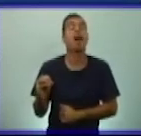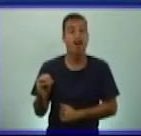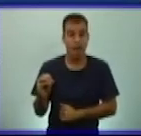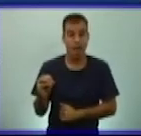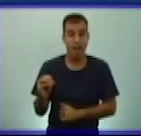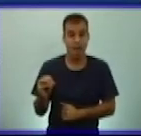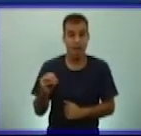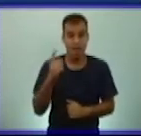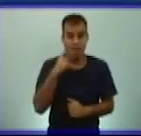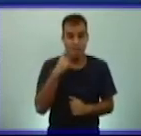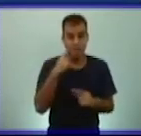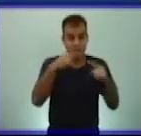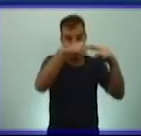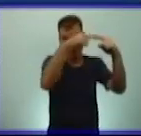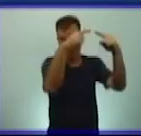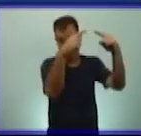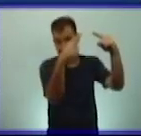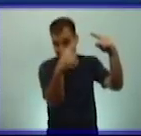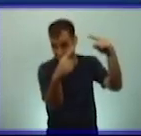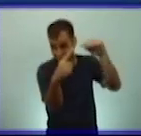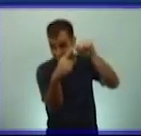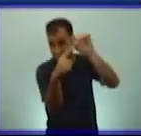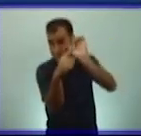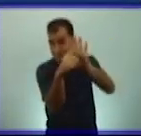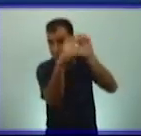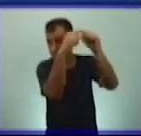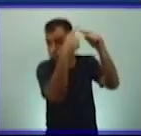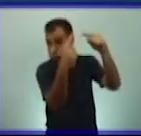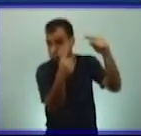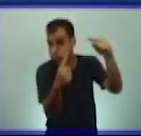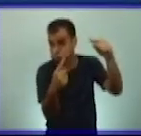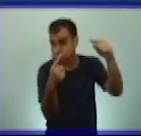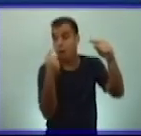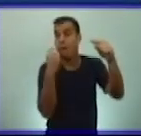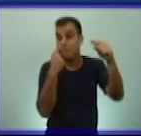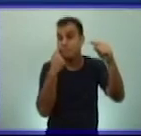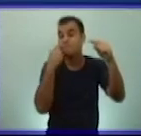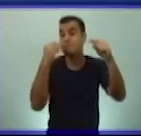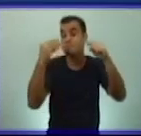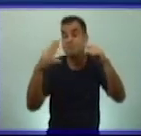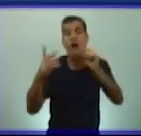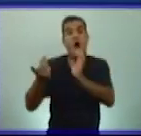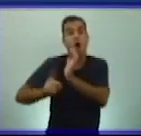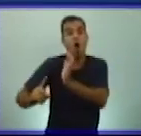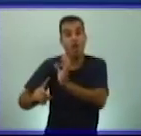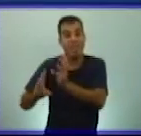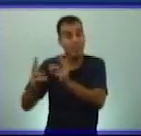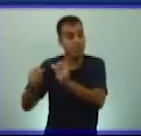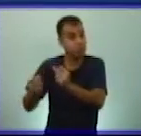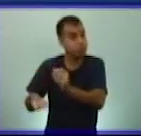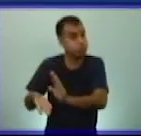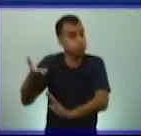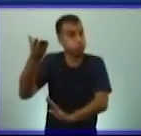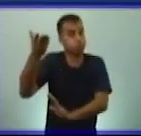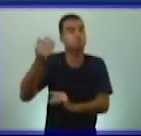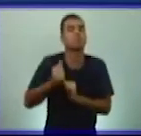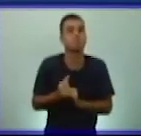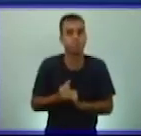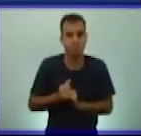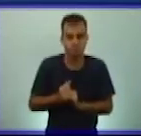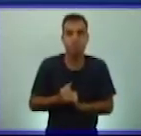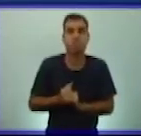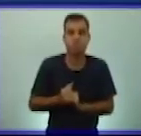carga comienza a decrecer, comienza a aumentar el valor de la corriente. En este caso,